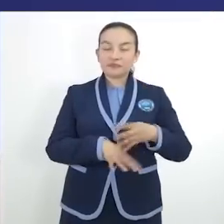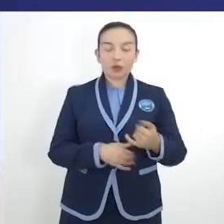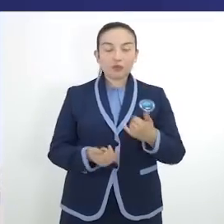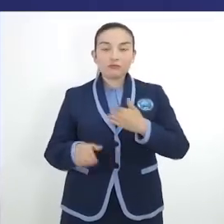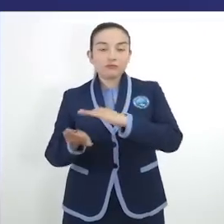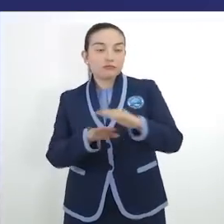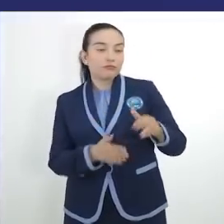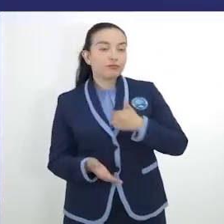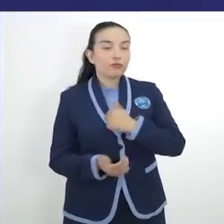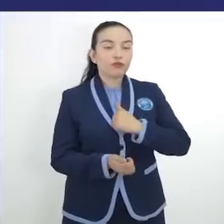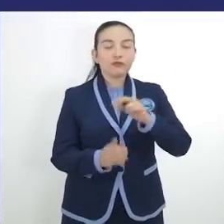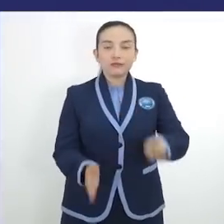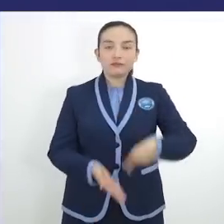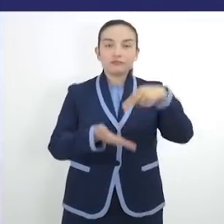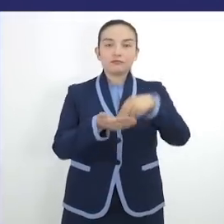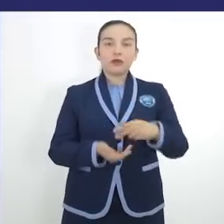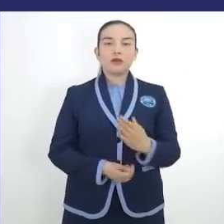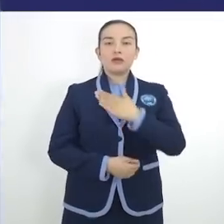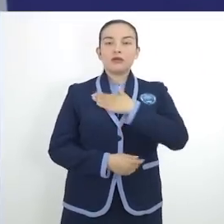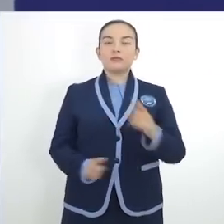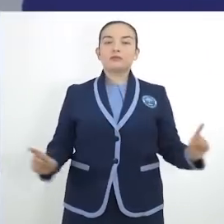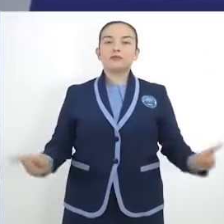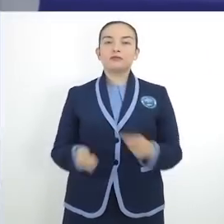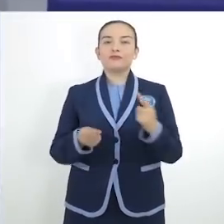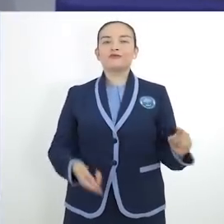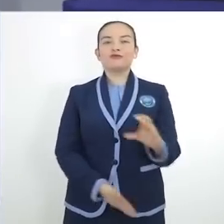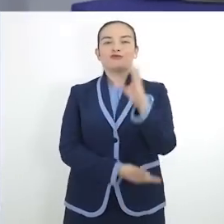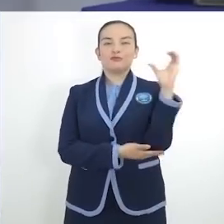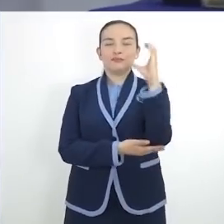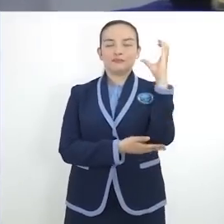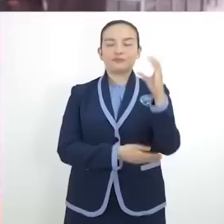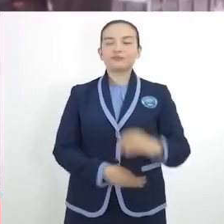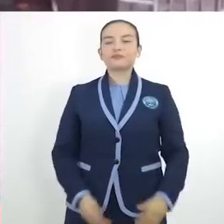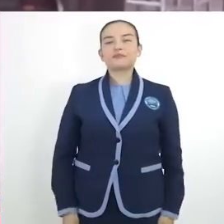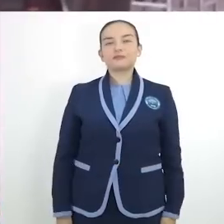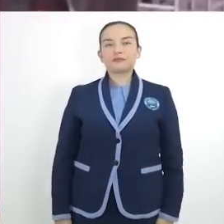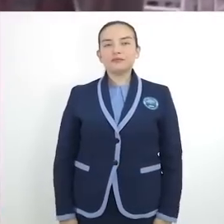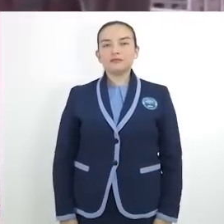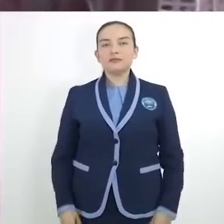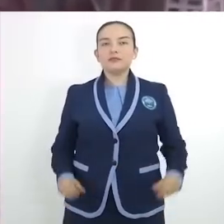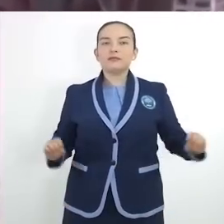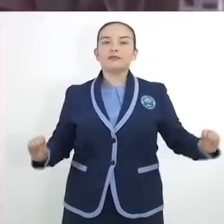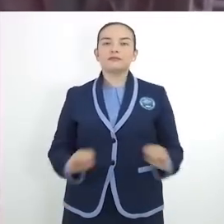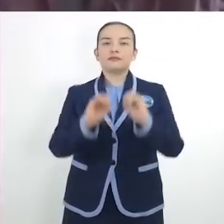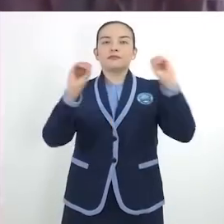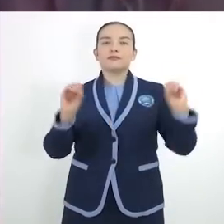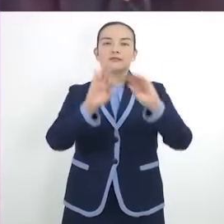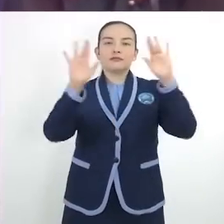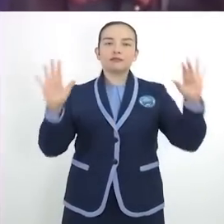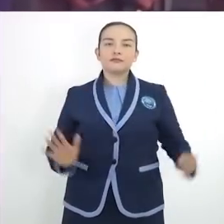Invito a entonar las notas marciales del himno nacional de la República de Colombia.